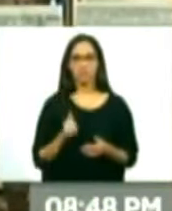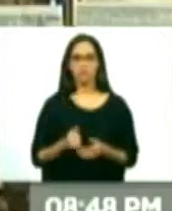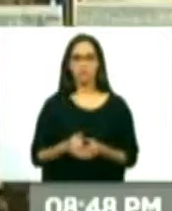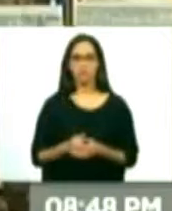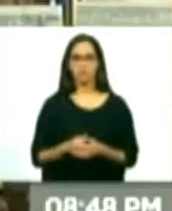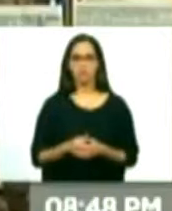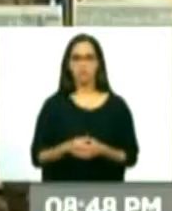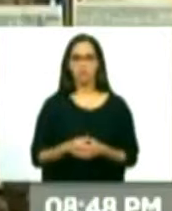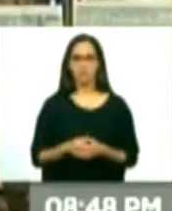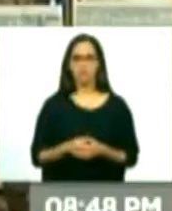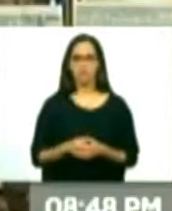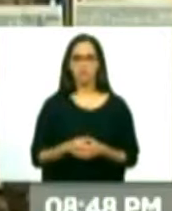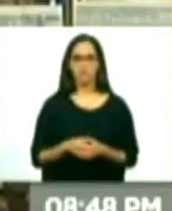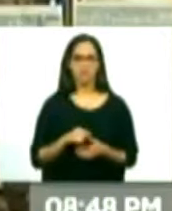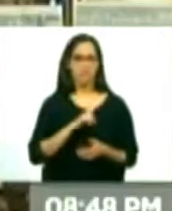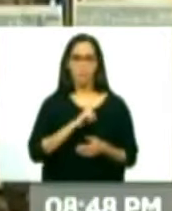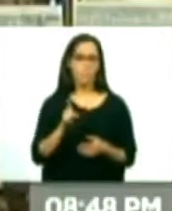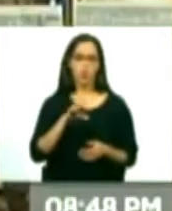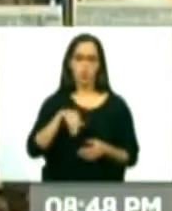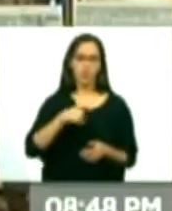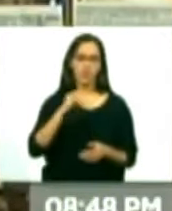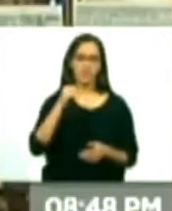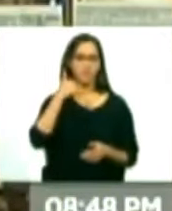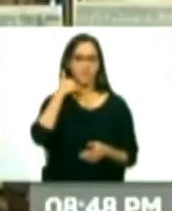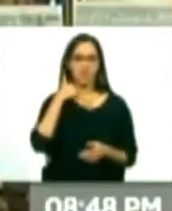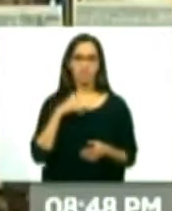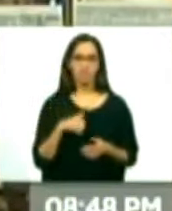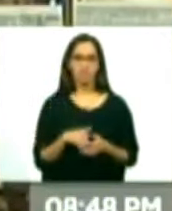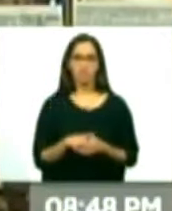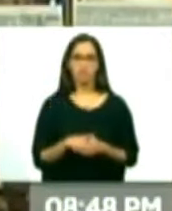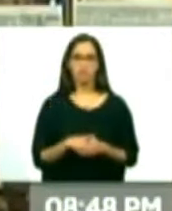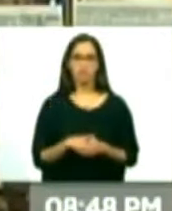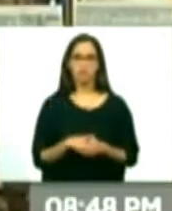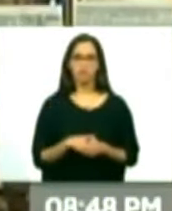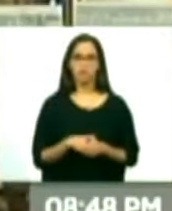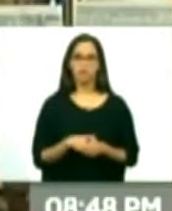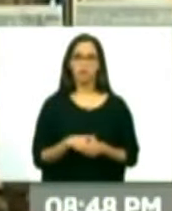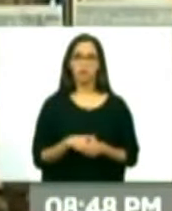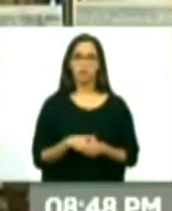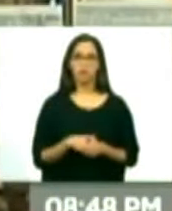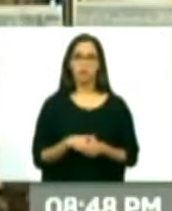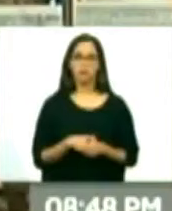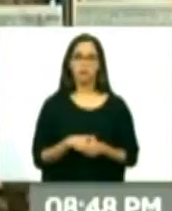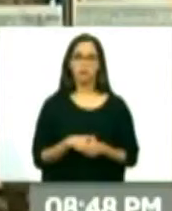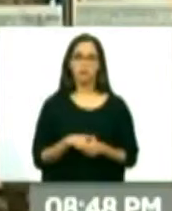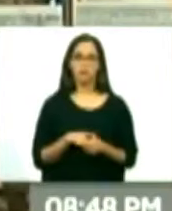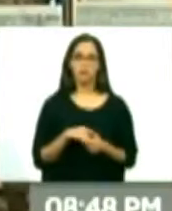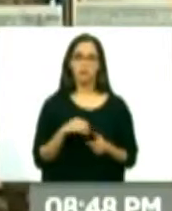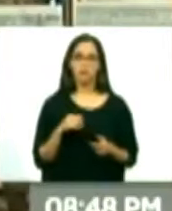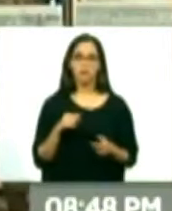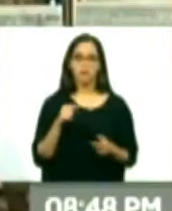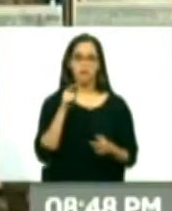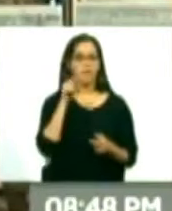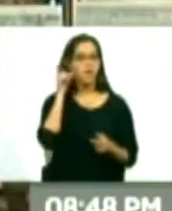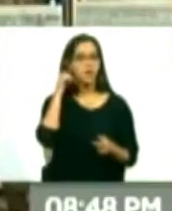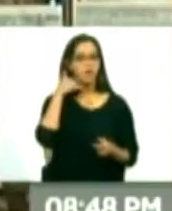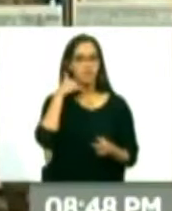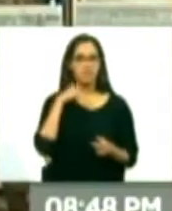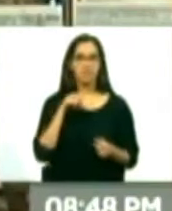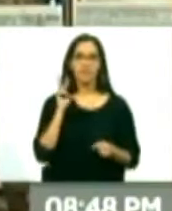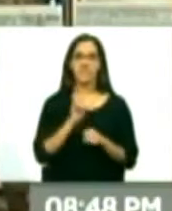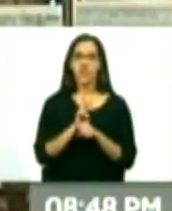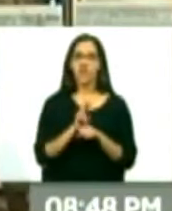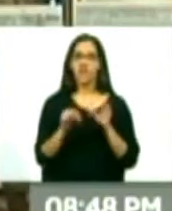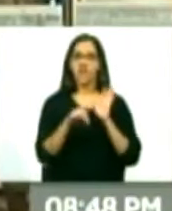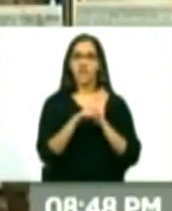por teléfono. Tampoco podía hablar por teléfono. No le dije nada ni a Marlene ni a nadie, sino que me escucharon. Por eso es que me está viendo así. Violé las normas, ¿cómo se llama?